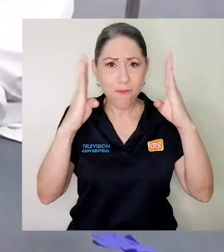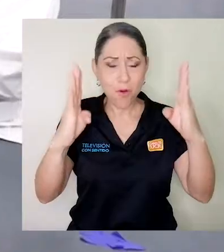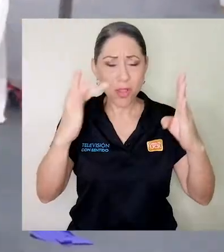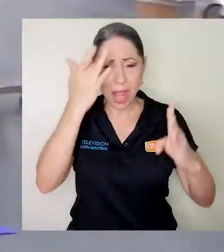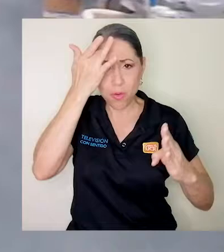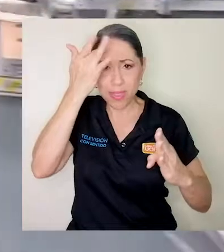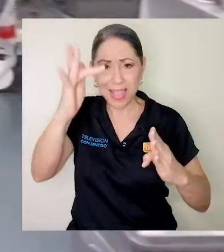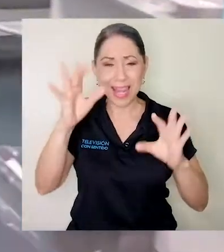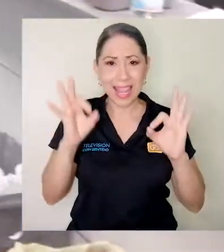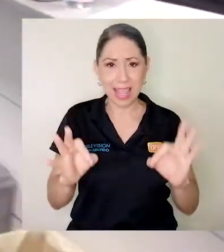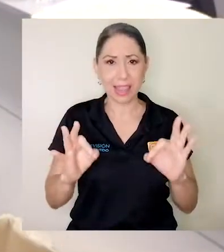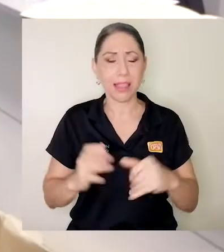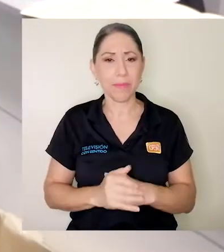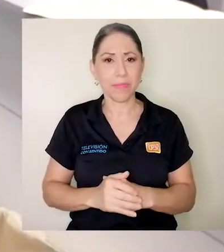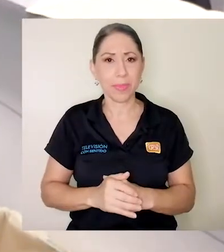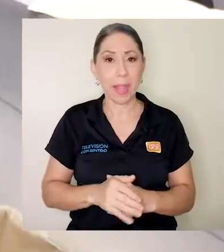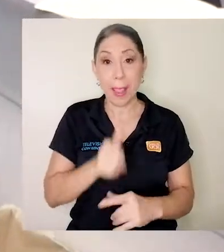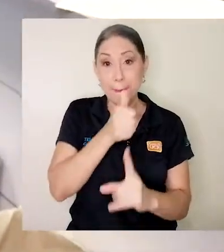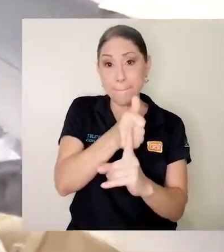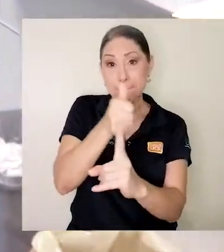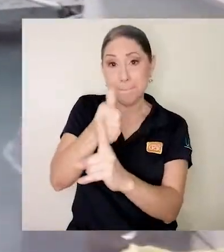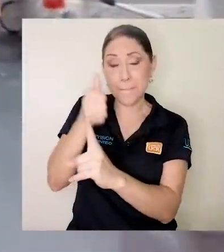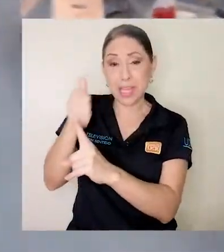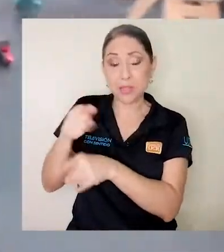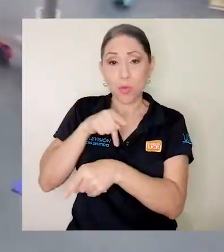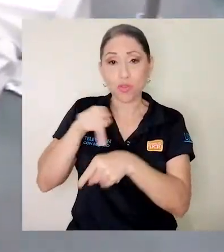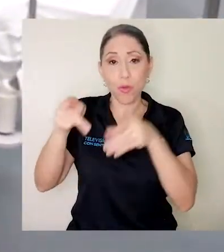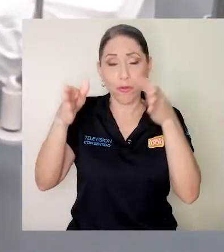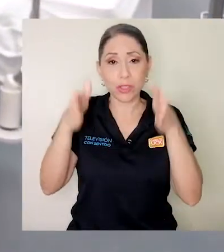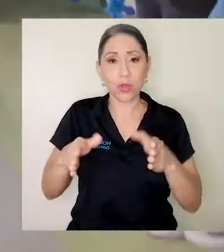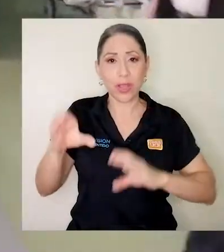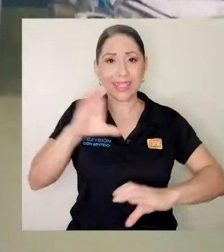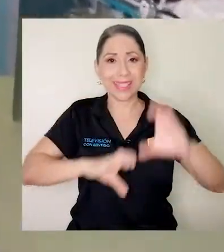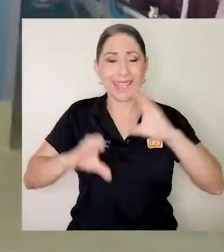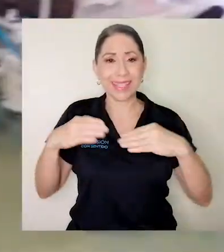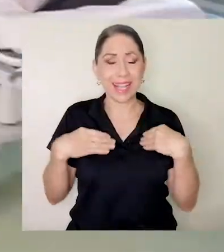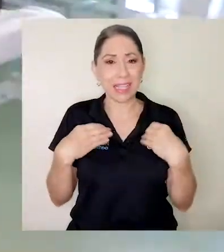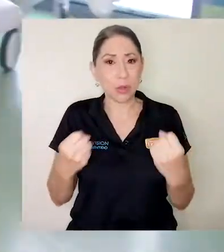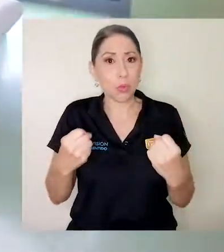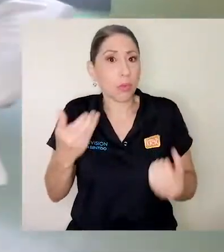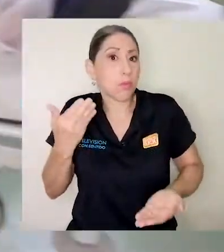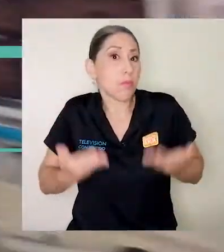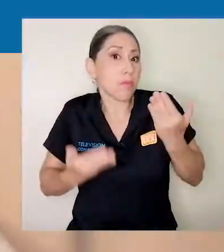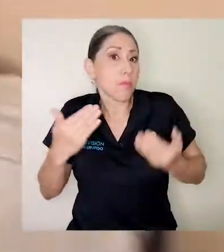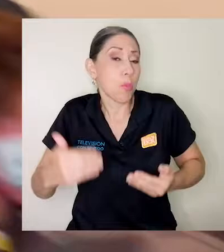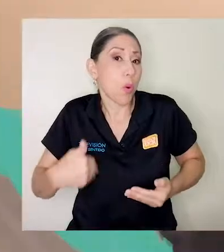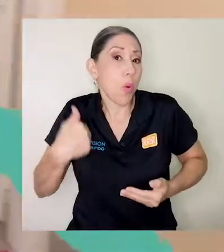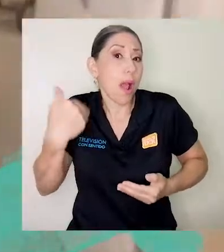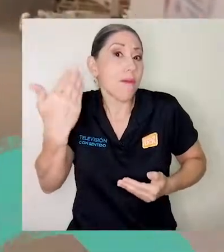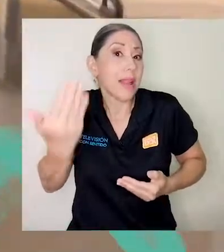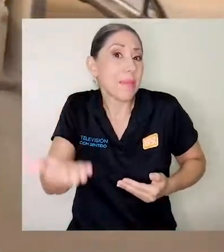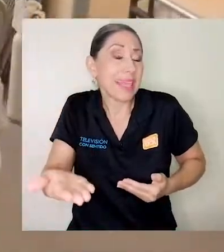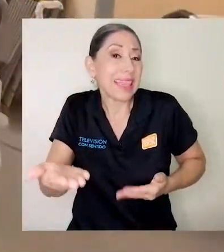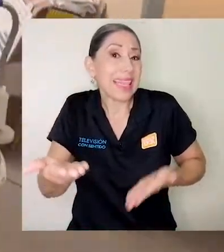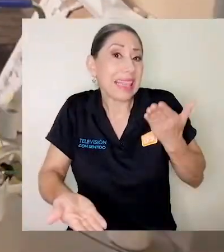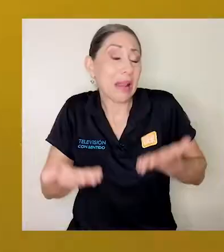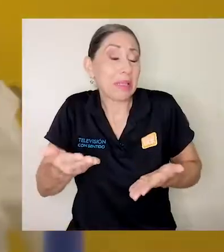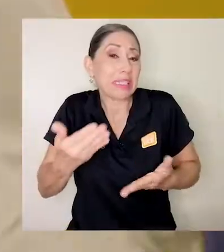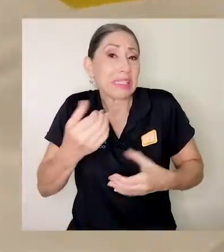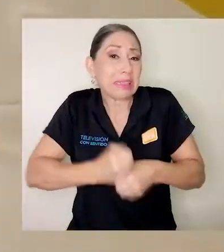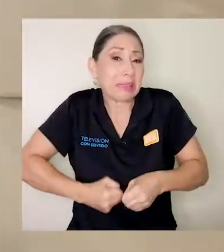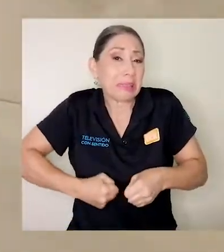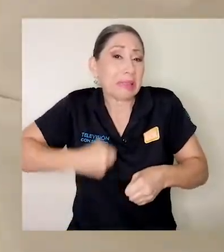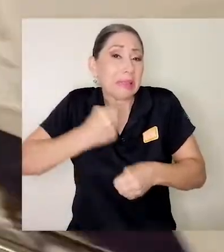de forma inteligente. Los mismos profesionales en ciencias de la salud pueden eventualmente llegar a estar